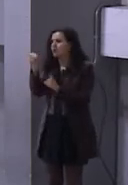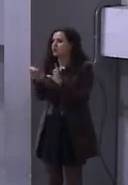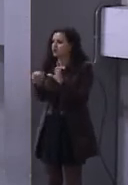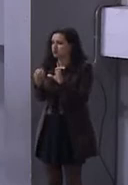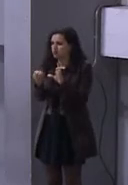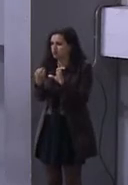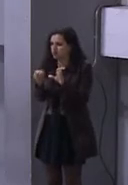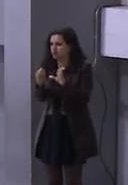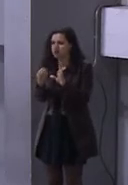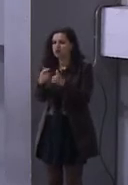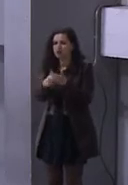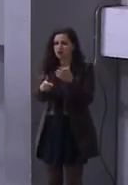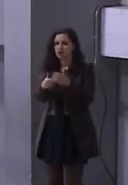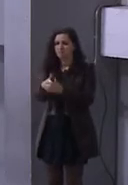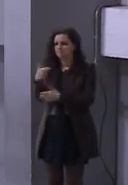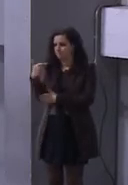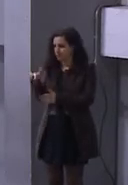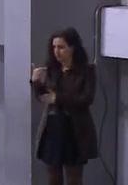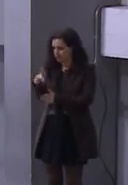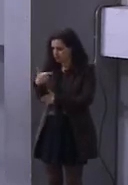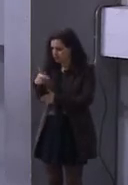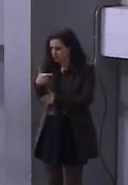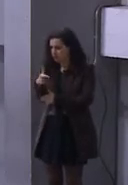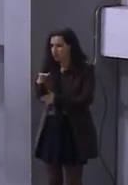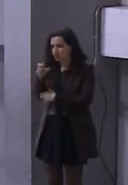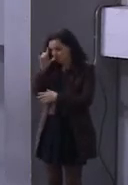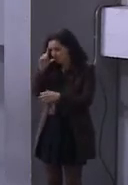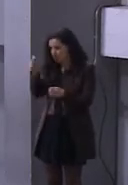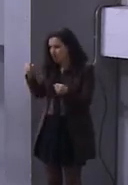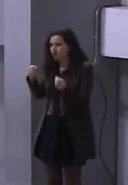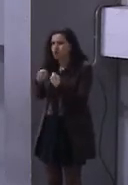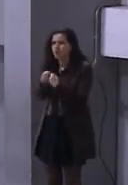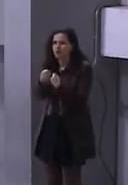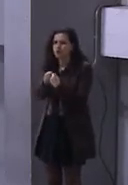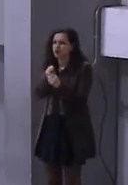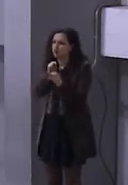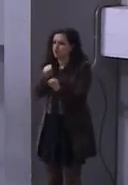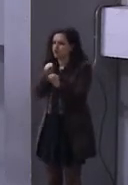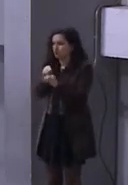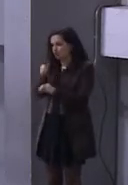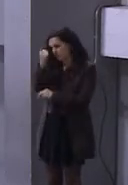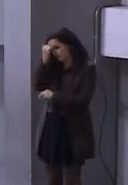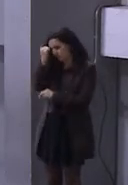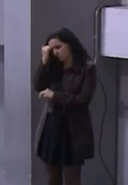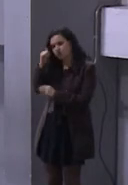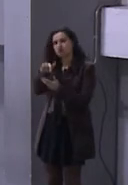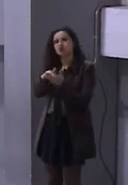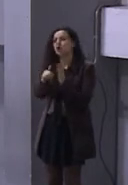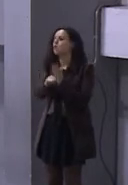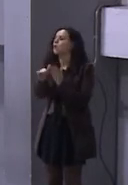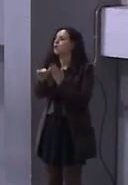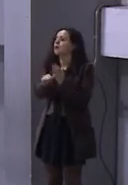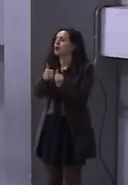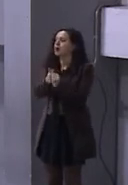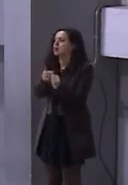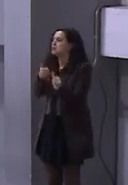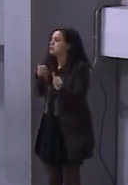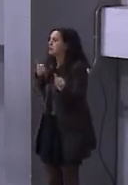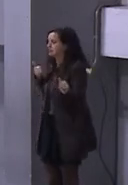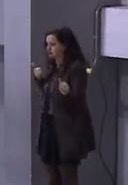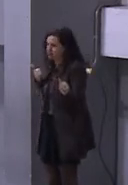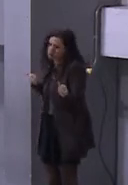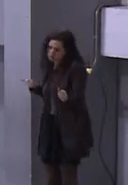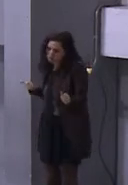en educación básica primaria, para en convenio con Normales formar maestros, que es un programa a distancia que nos posibilita